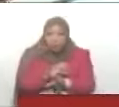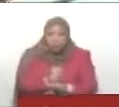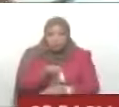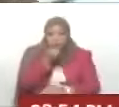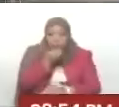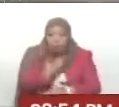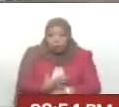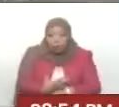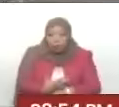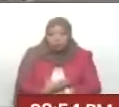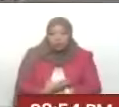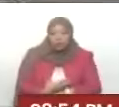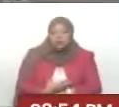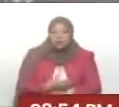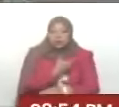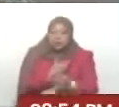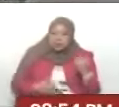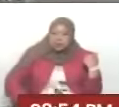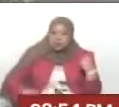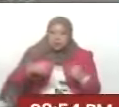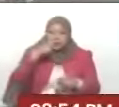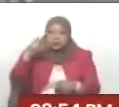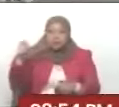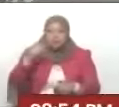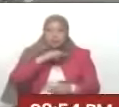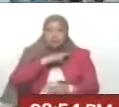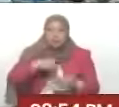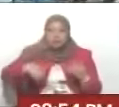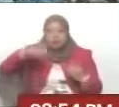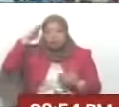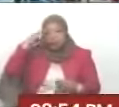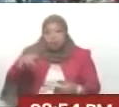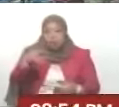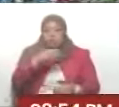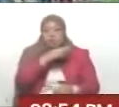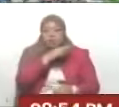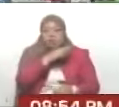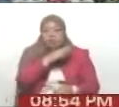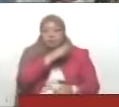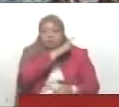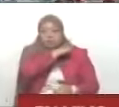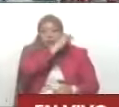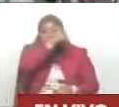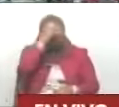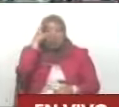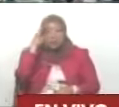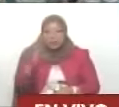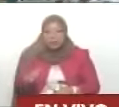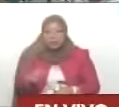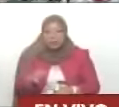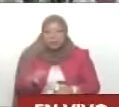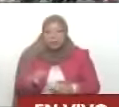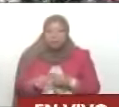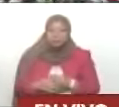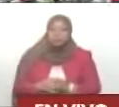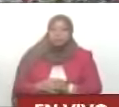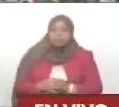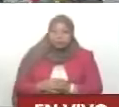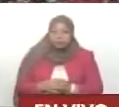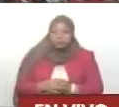Bolivariana de Venezuela y jefe de nuestras Fuerzas Armadas. No presidente, eso fue algo